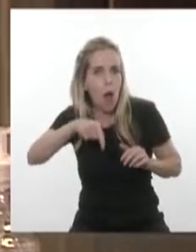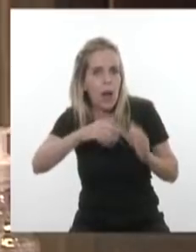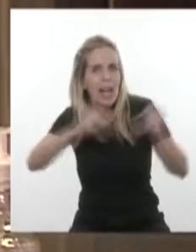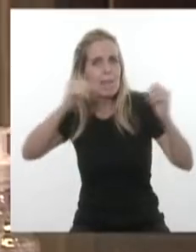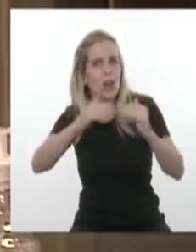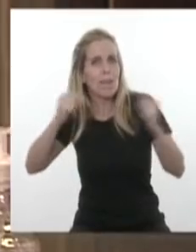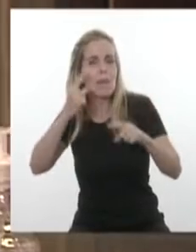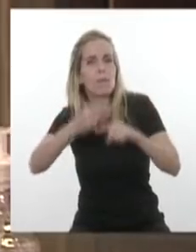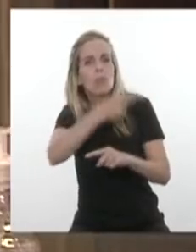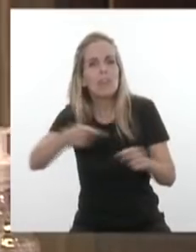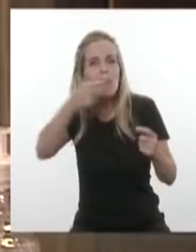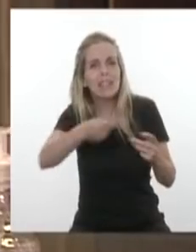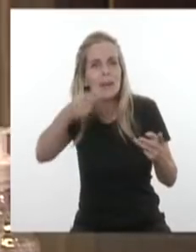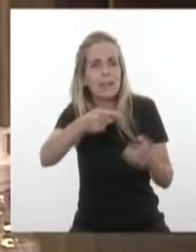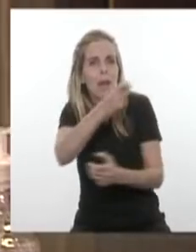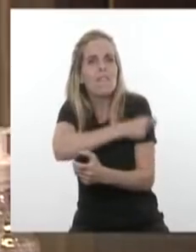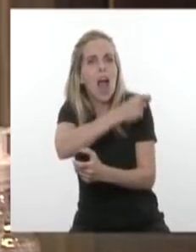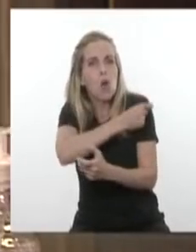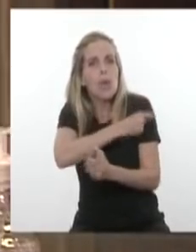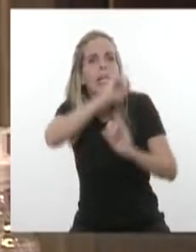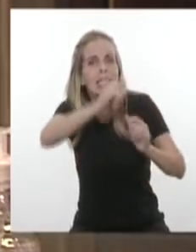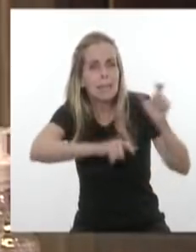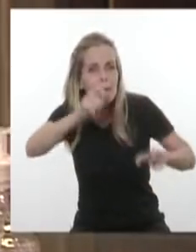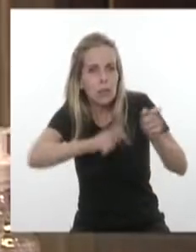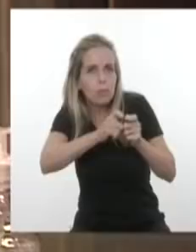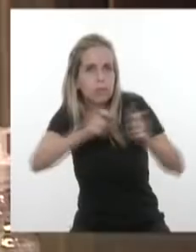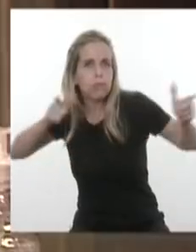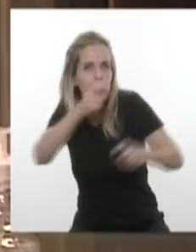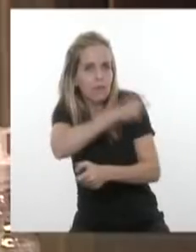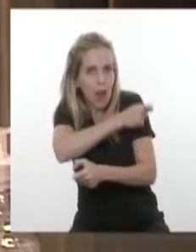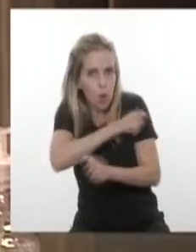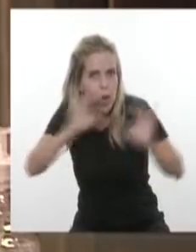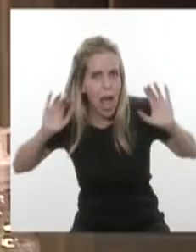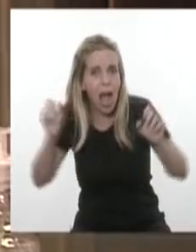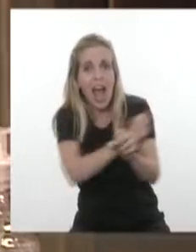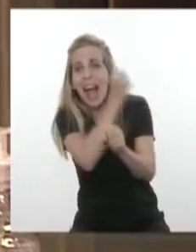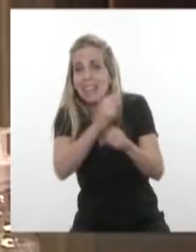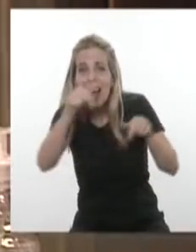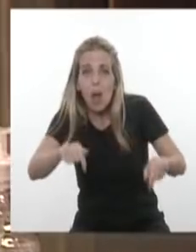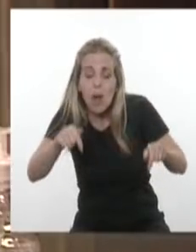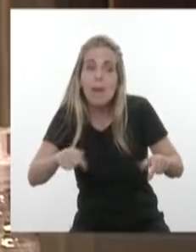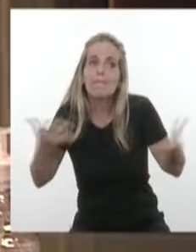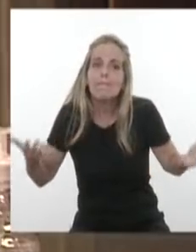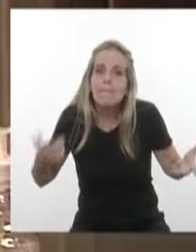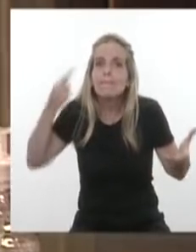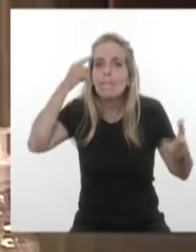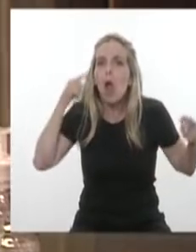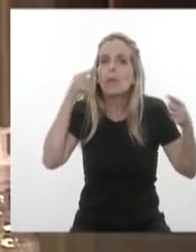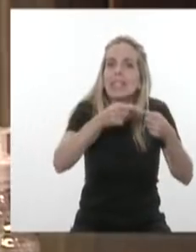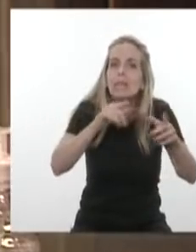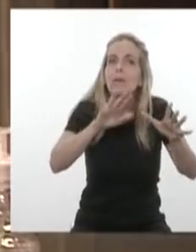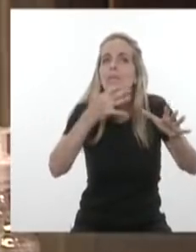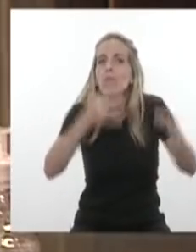semana sí está resultando todo tal cual esperábamos no es no